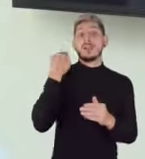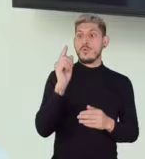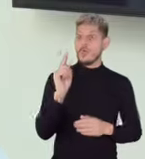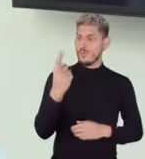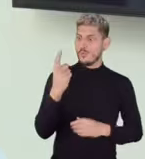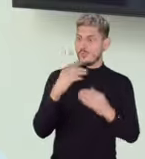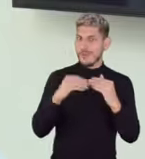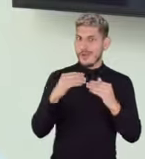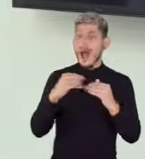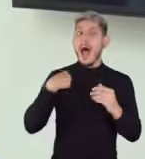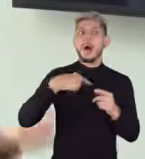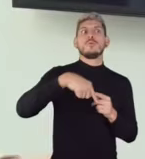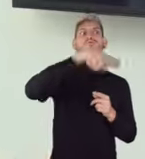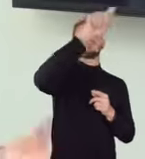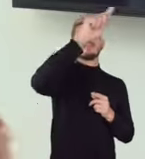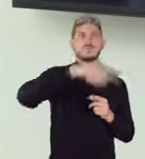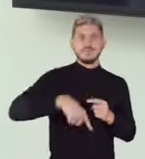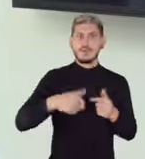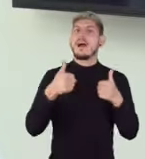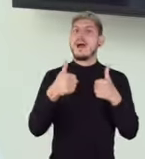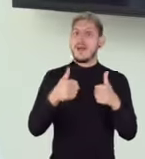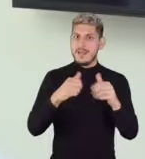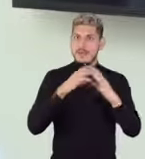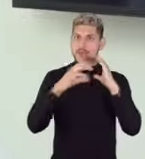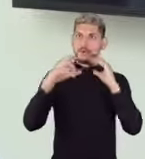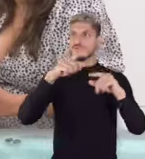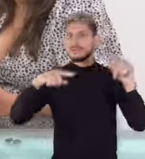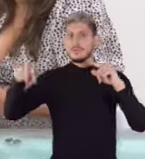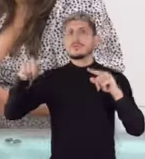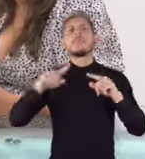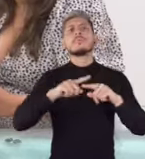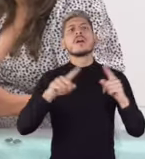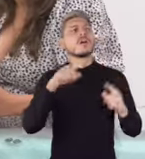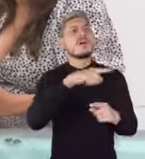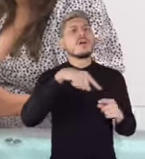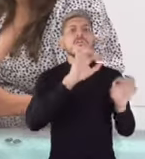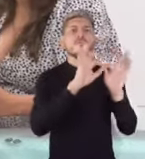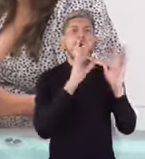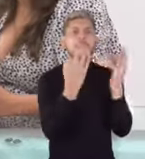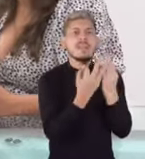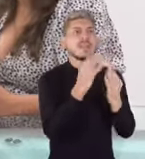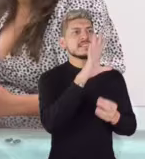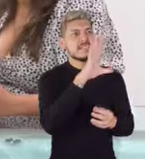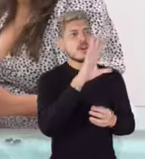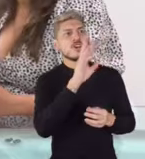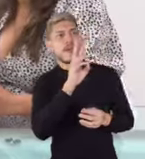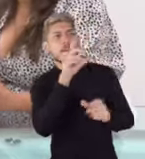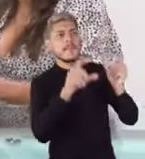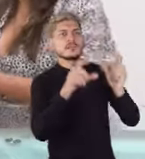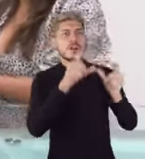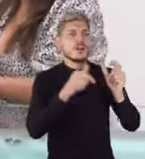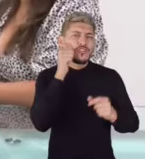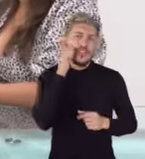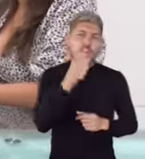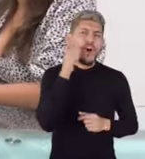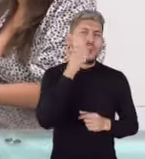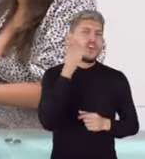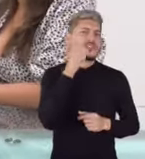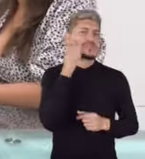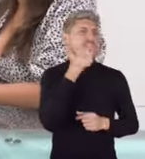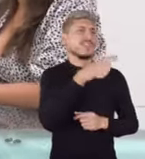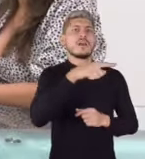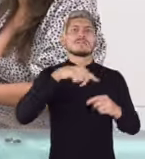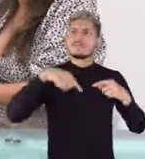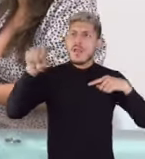ciudad de Quito, ahora ya no. Y tomen en cuenta que son familias de 5 o 6 integrantes que a diario tienen que movilizarse. Obviamente, el sueldo